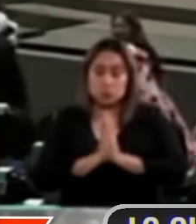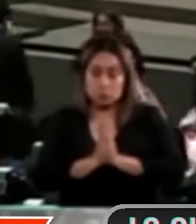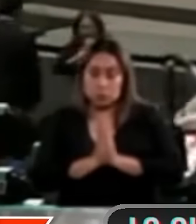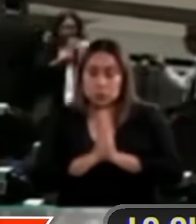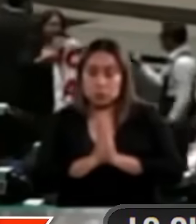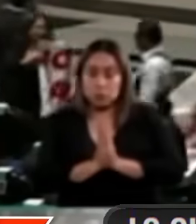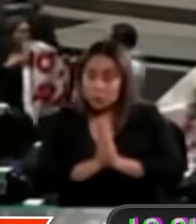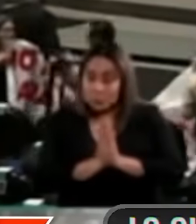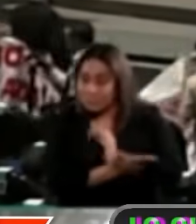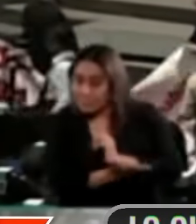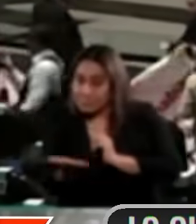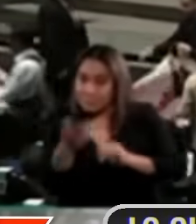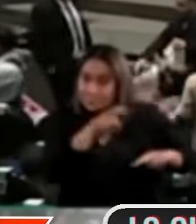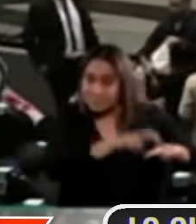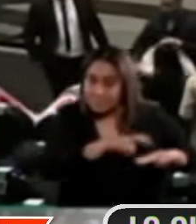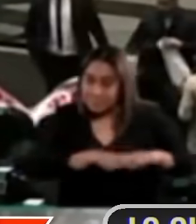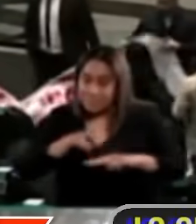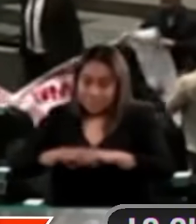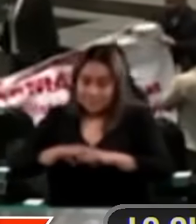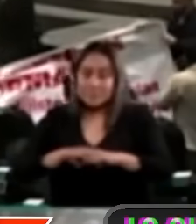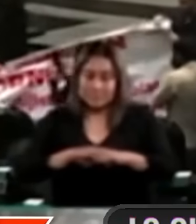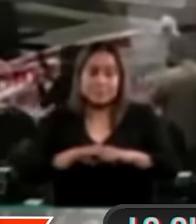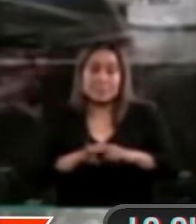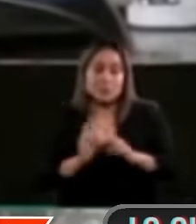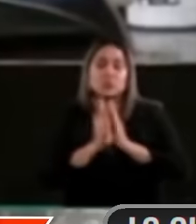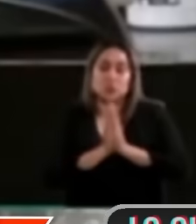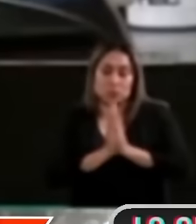tomar sus lugares y las personas que están tomando...